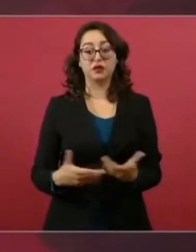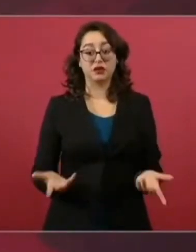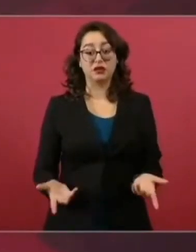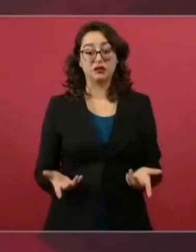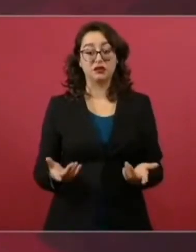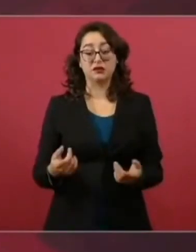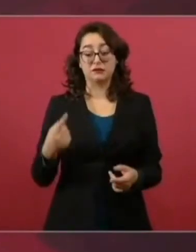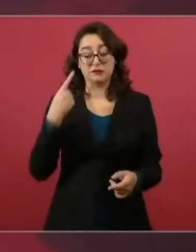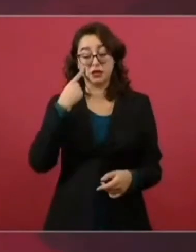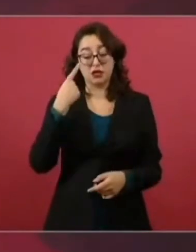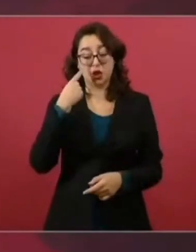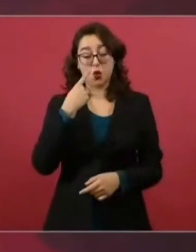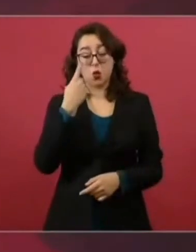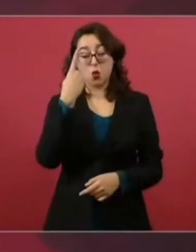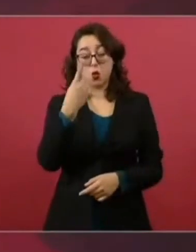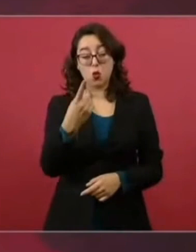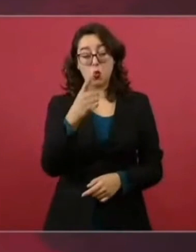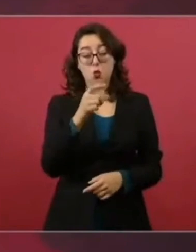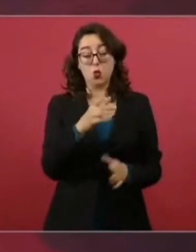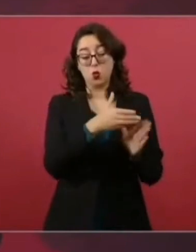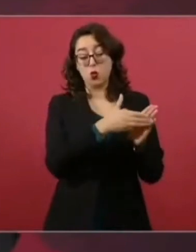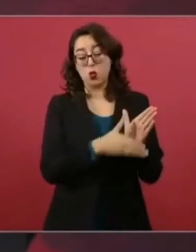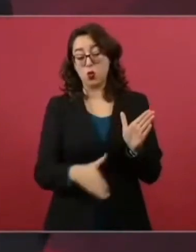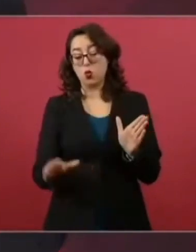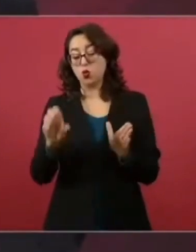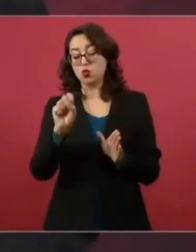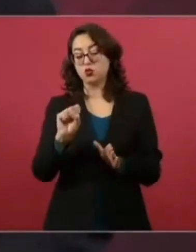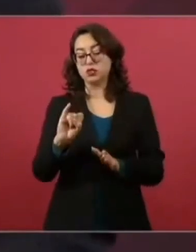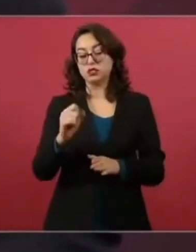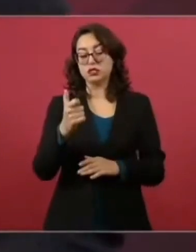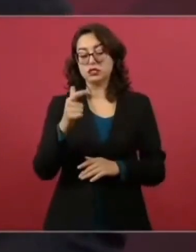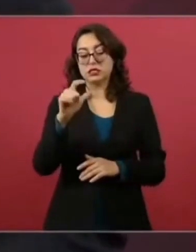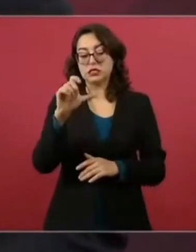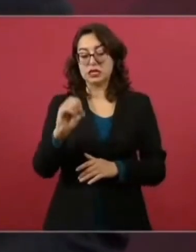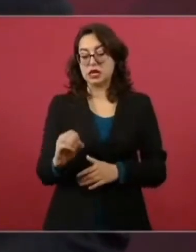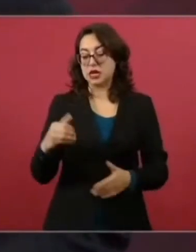nunca en más de un siglo se había atacado tanto